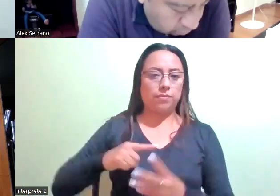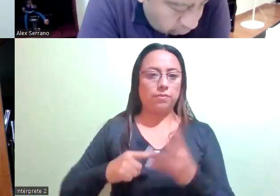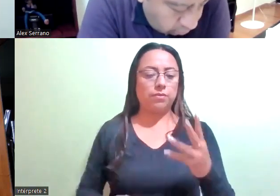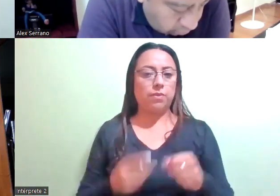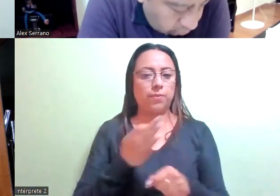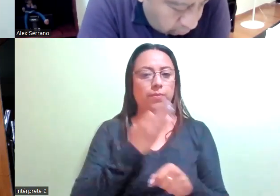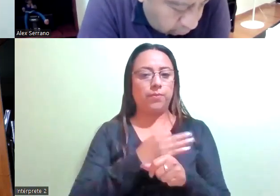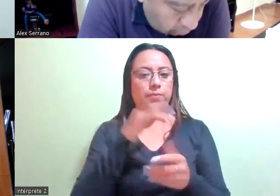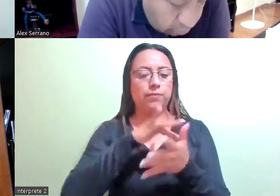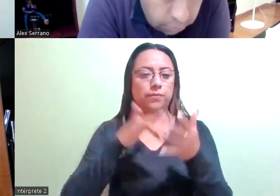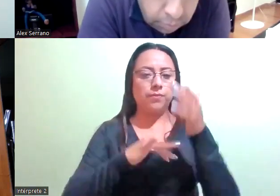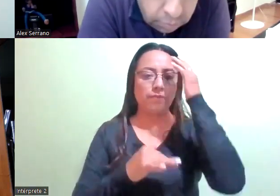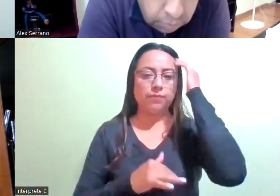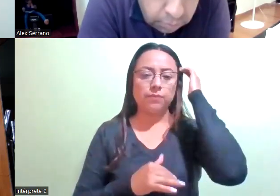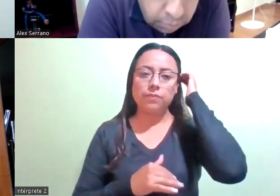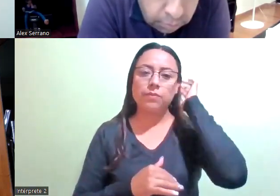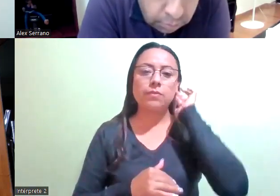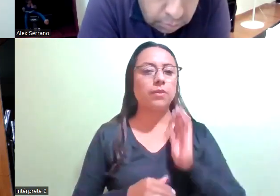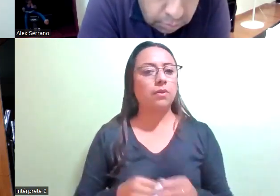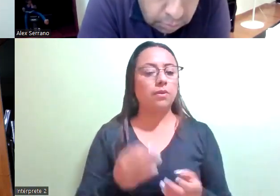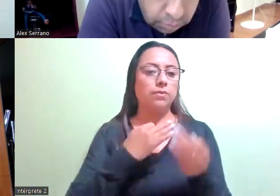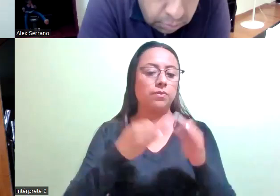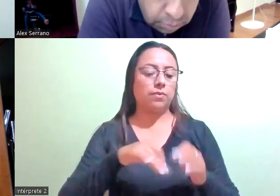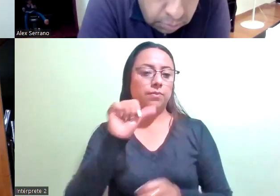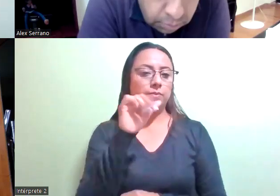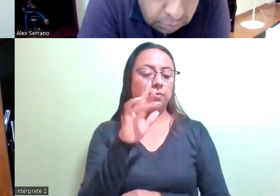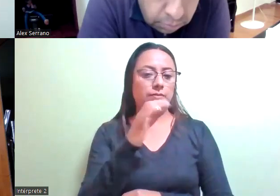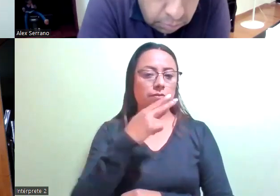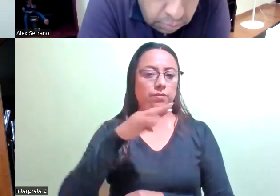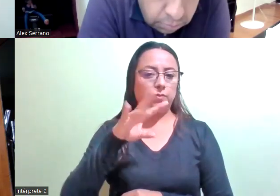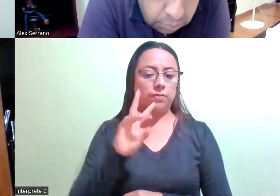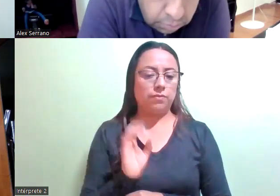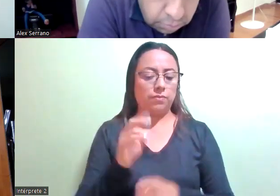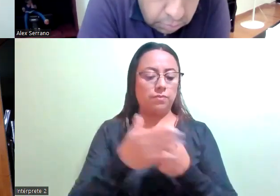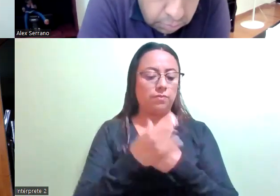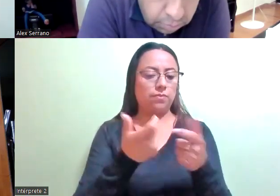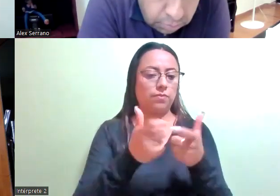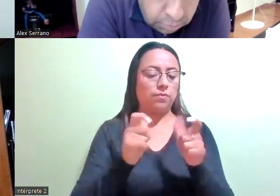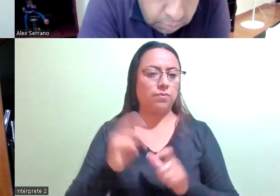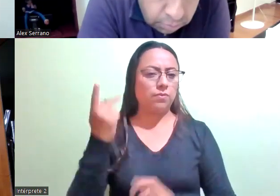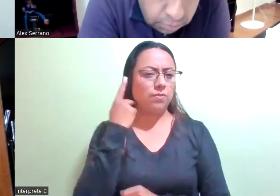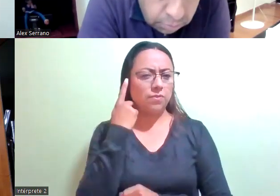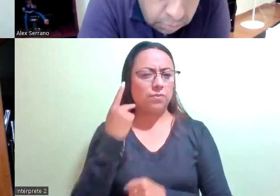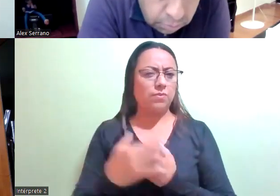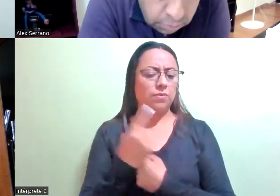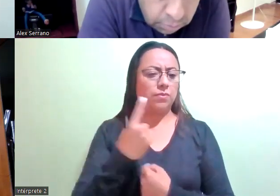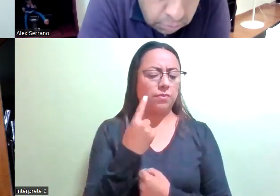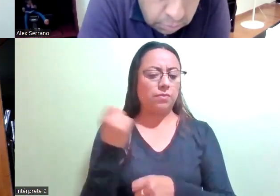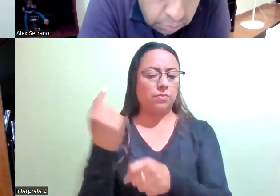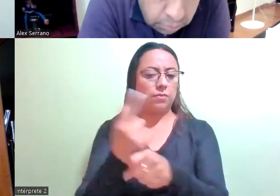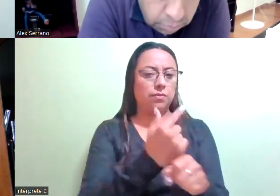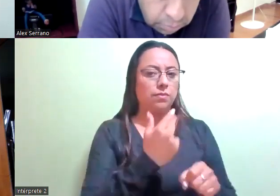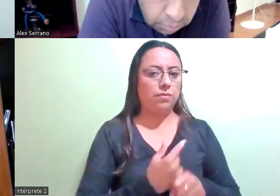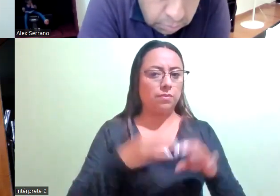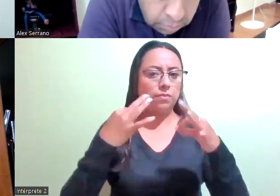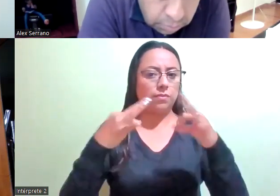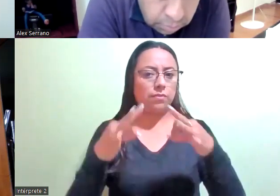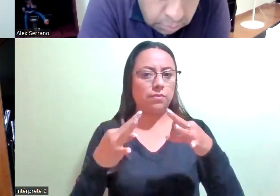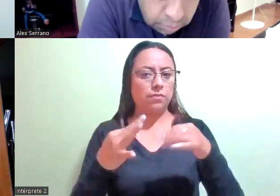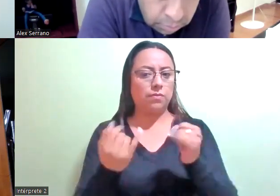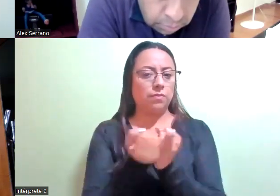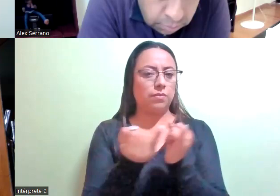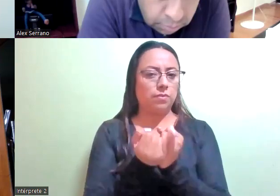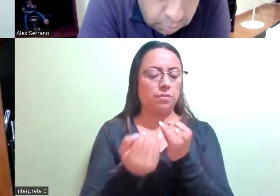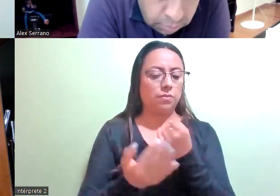Derivada de la búsqueda exhaustiva y minuciosa realizada en el archivo auxiliar por el proceso parlamentario, y toda vez que no fue localizado algún documento que contenga antecedente o